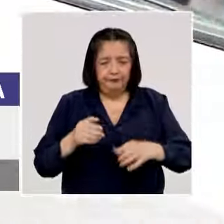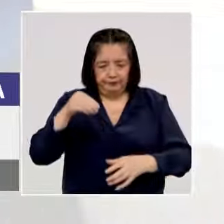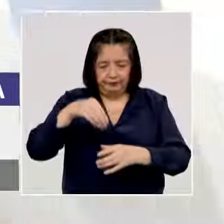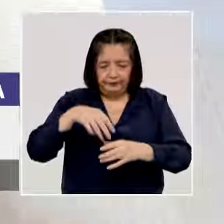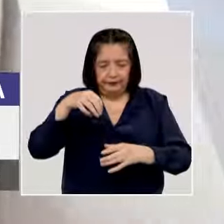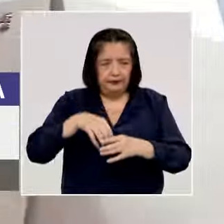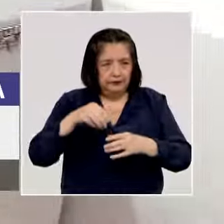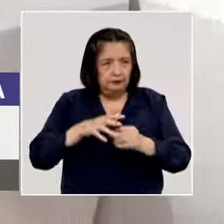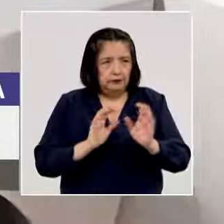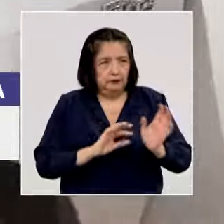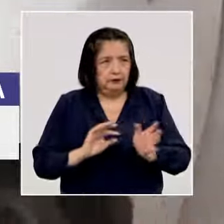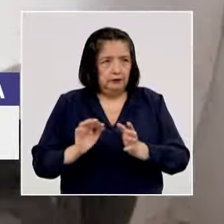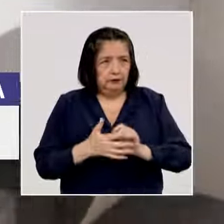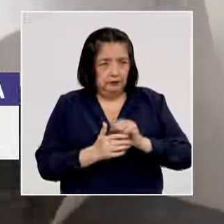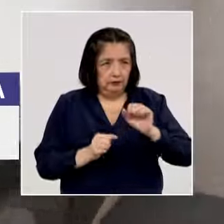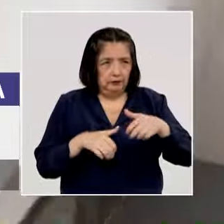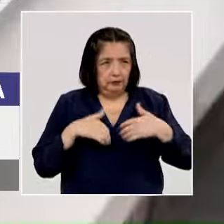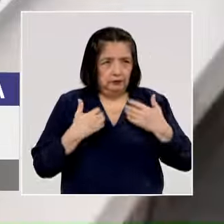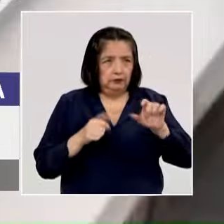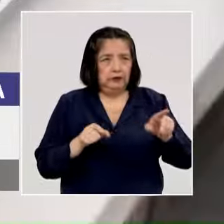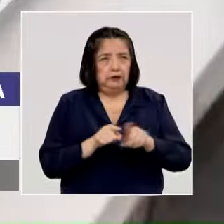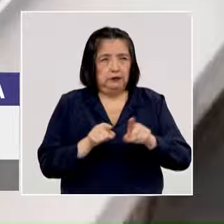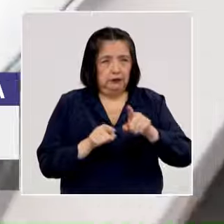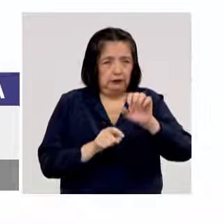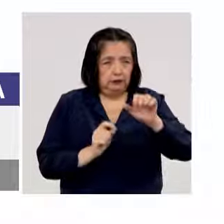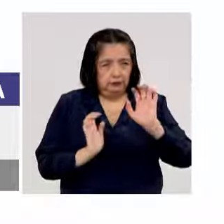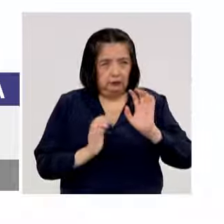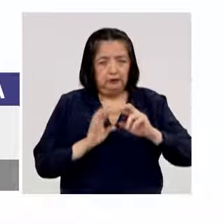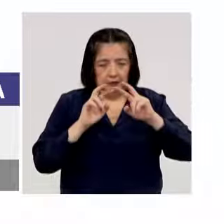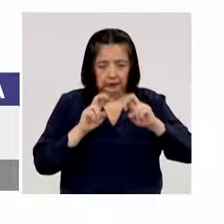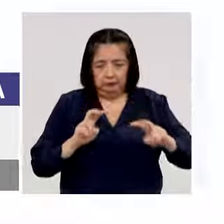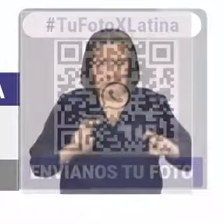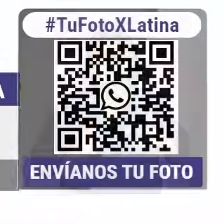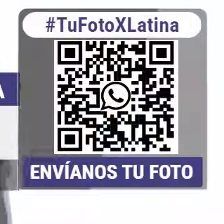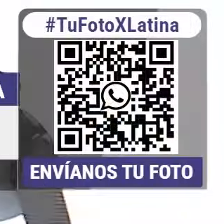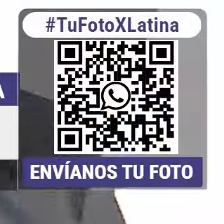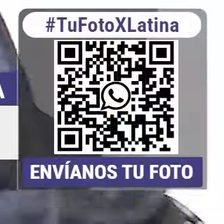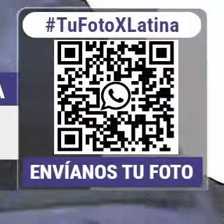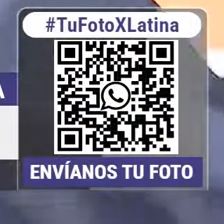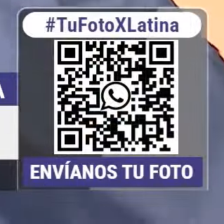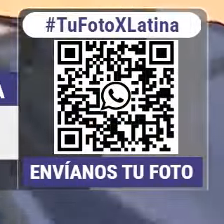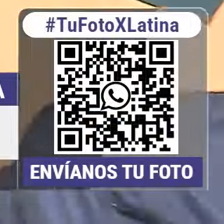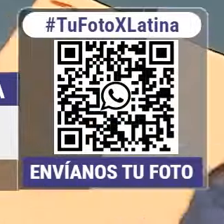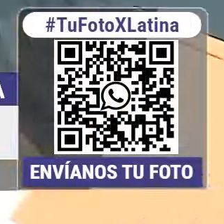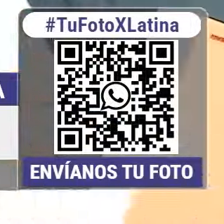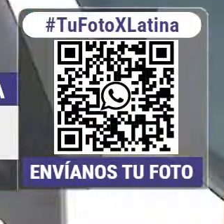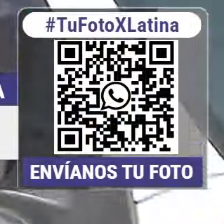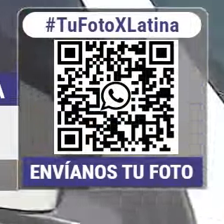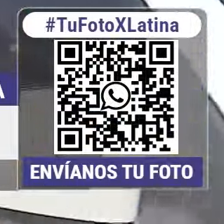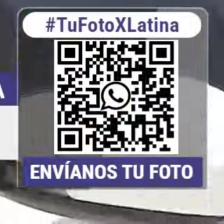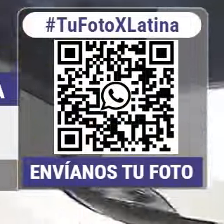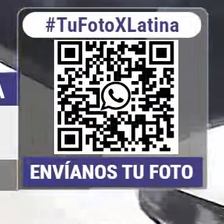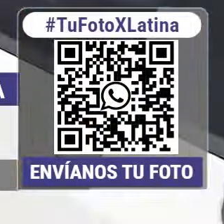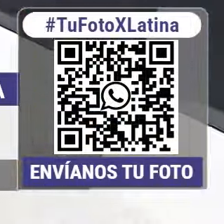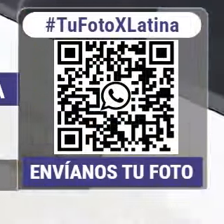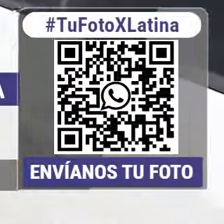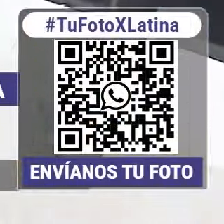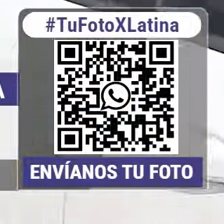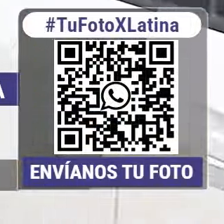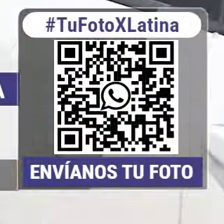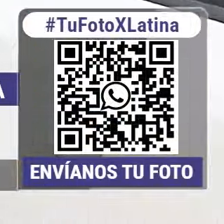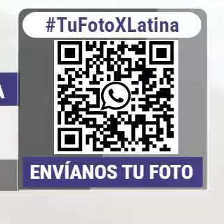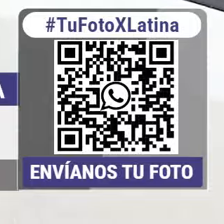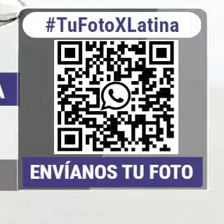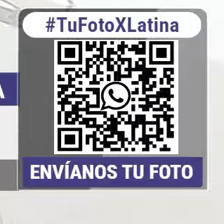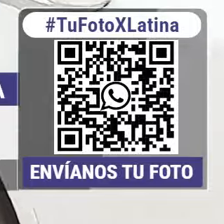bolsa aparte para que pueda ser también materia de investigación. En estos momentos lo que están haciendo es pues lacrar justamente parte